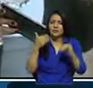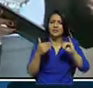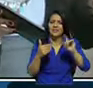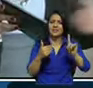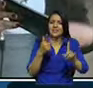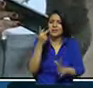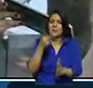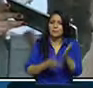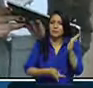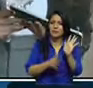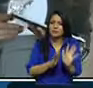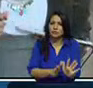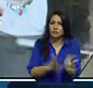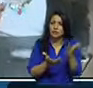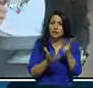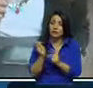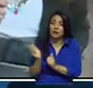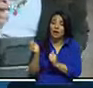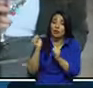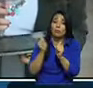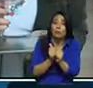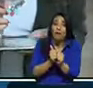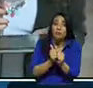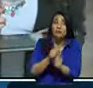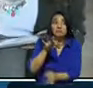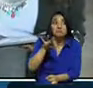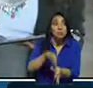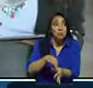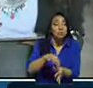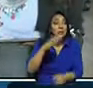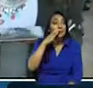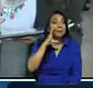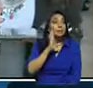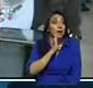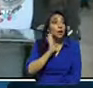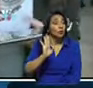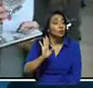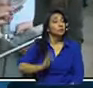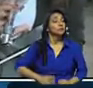se esperaba que vaya con Paco Moncayo?